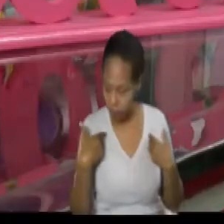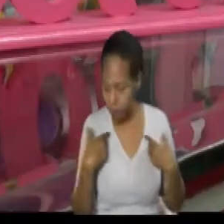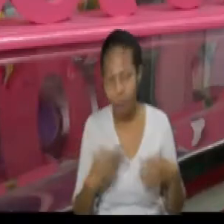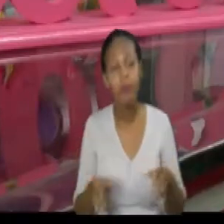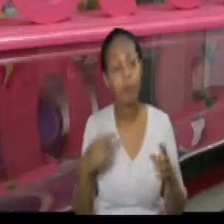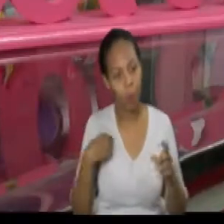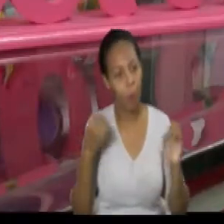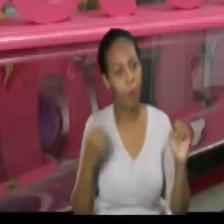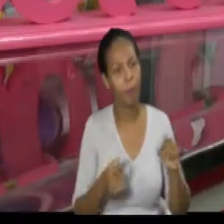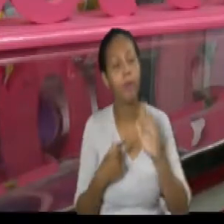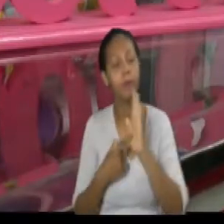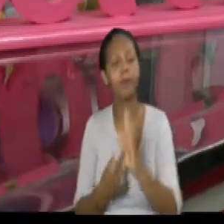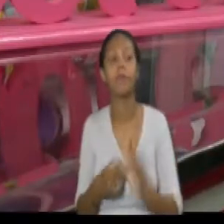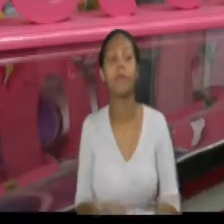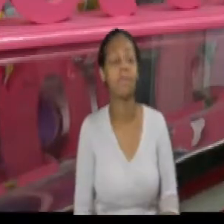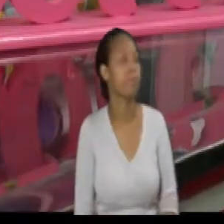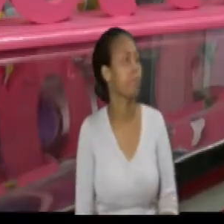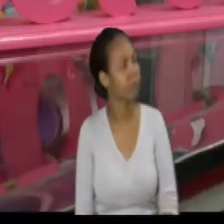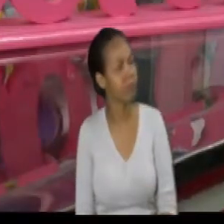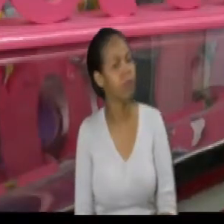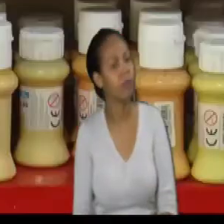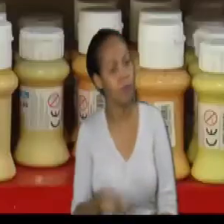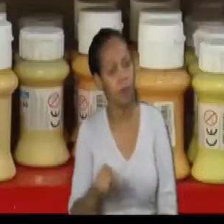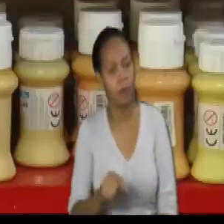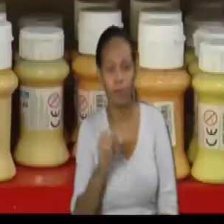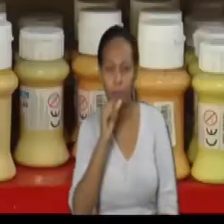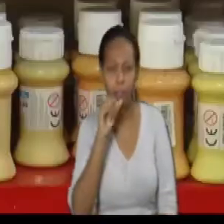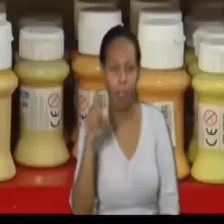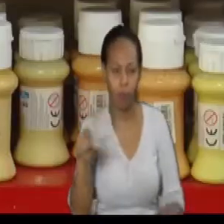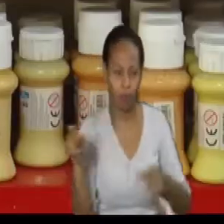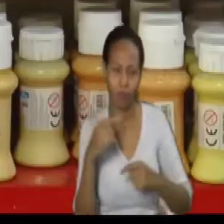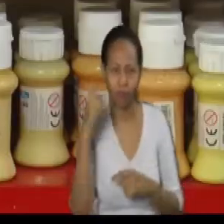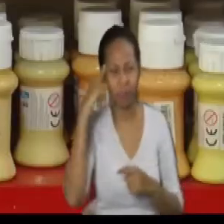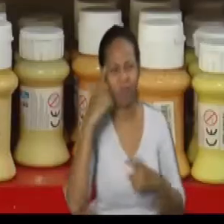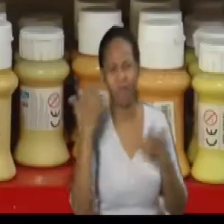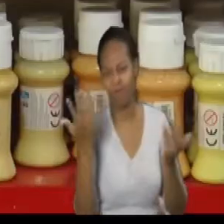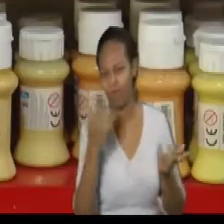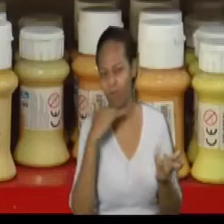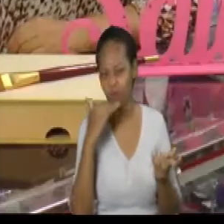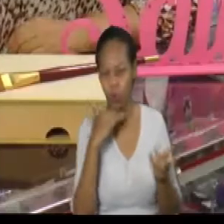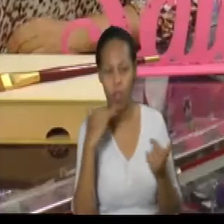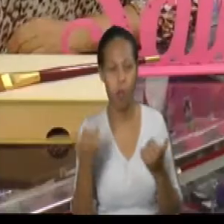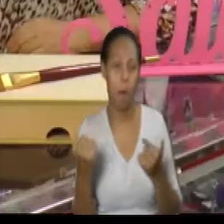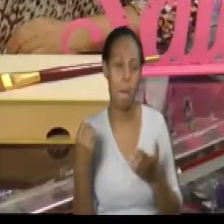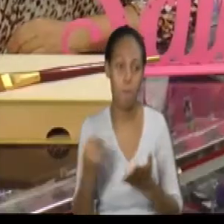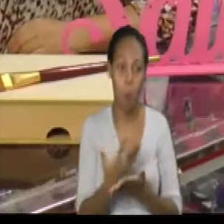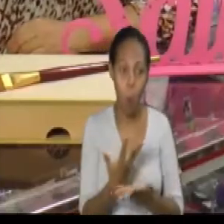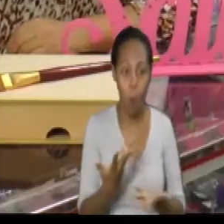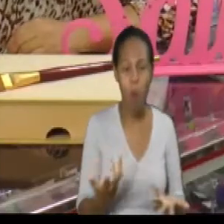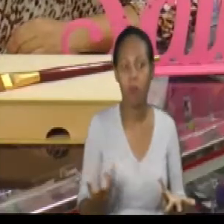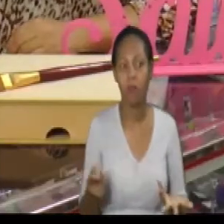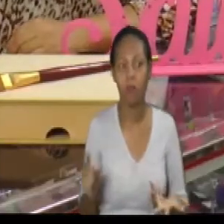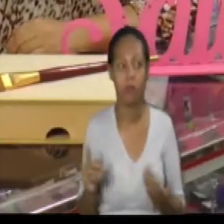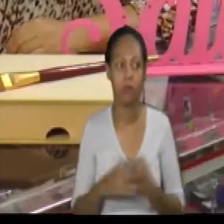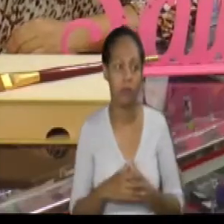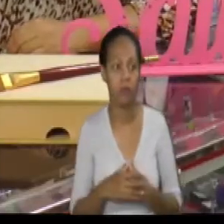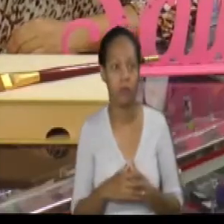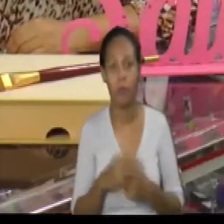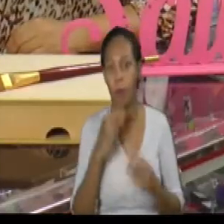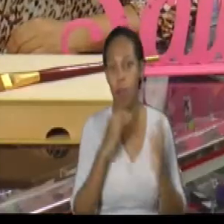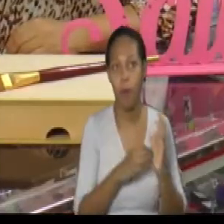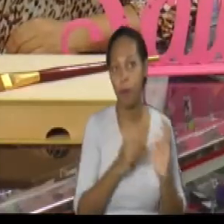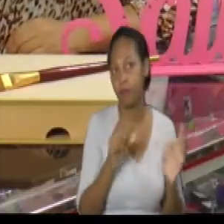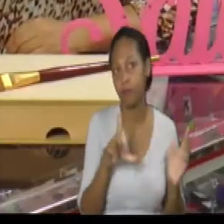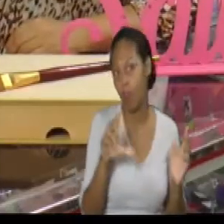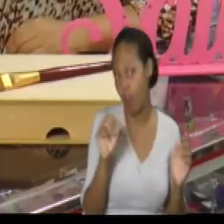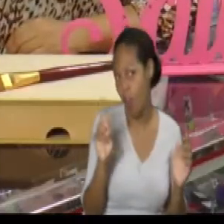todo el mundo se preguntará esos nombres tan bonitos que nosotros vemos ahorita que está tan de moda, la palabra loft, todo lo que podemos encontrar para